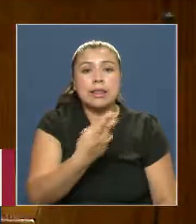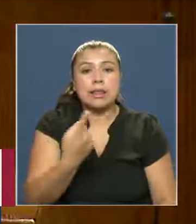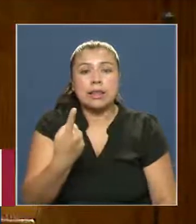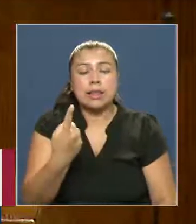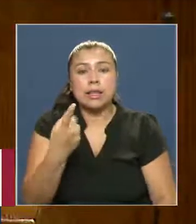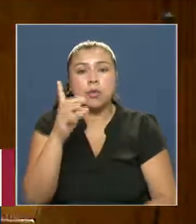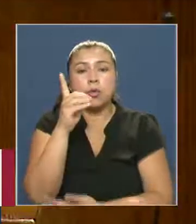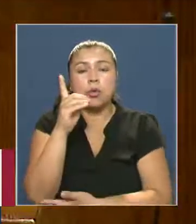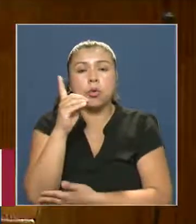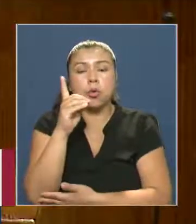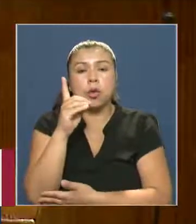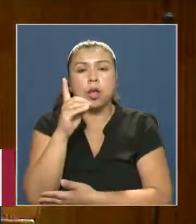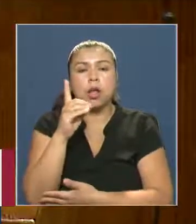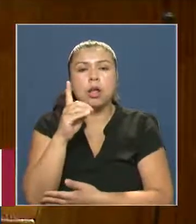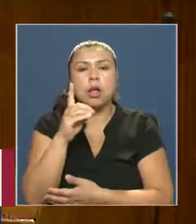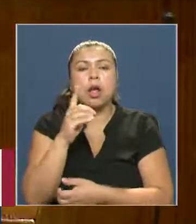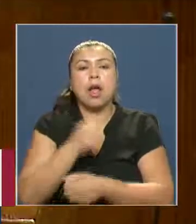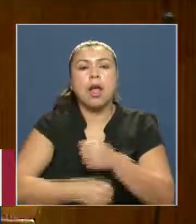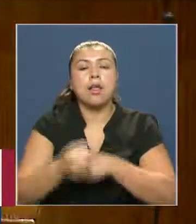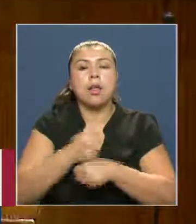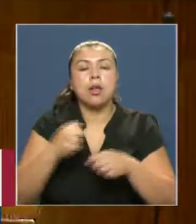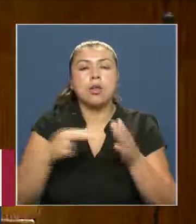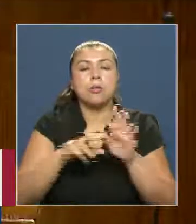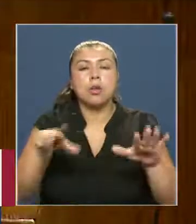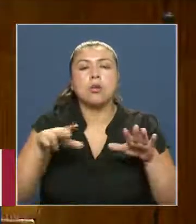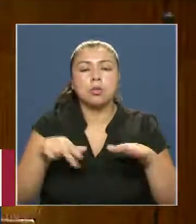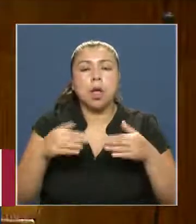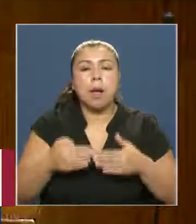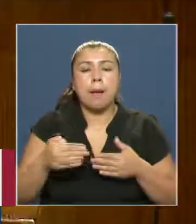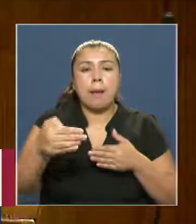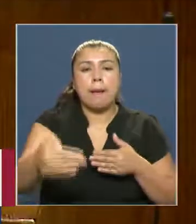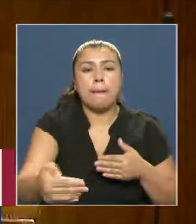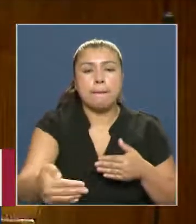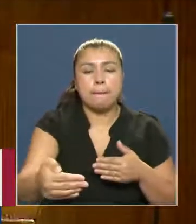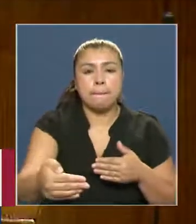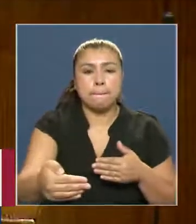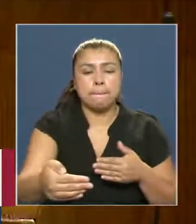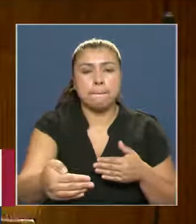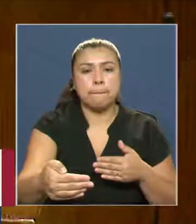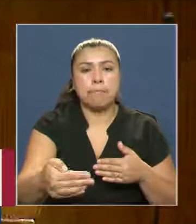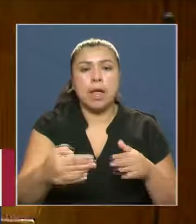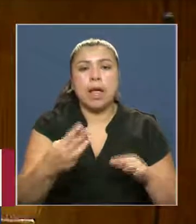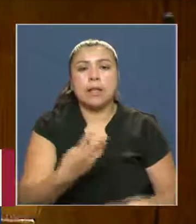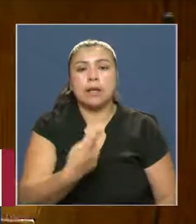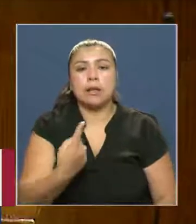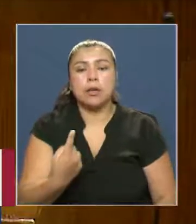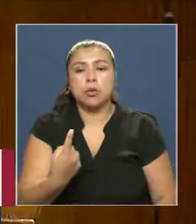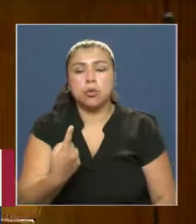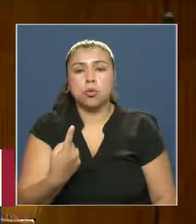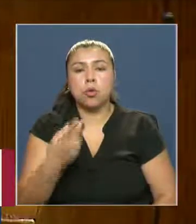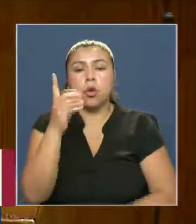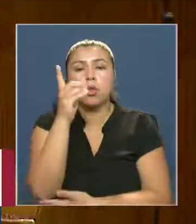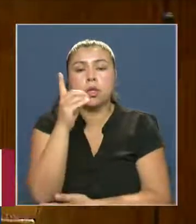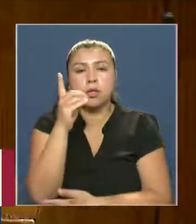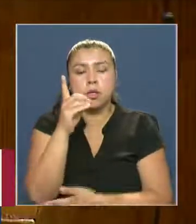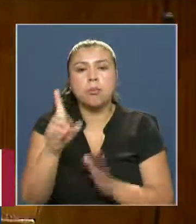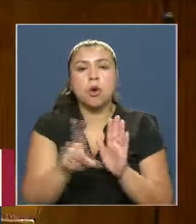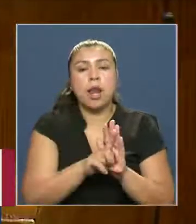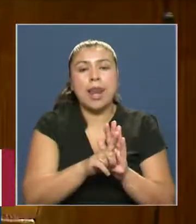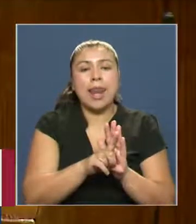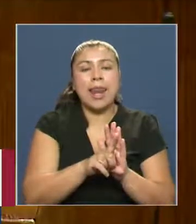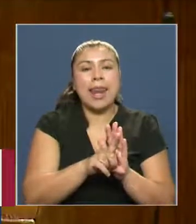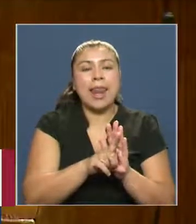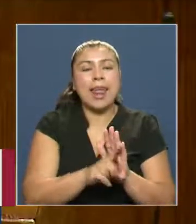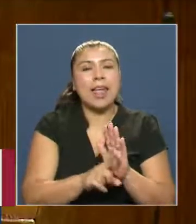31 de diciembre del 2018, ampliando el plazo de aplicación al 31 de diciembre que estaba en la ley actual